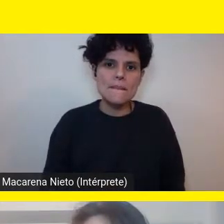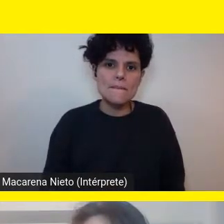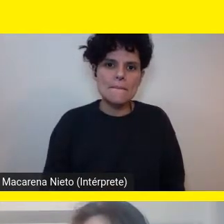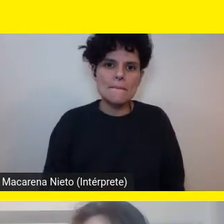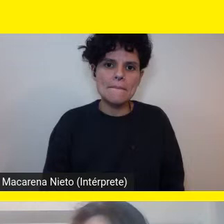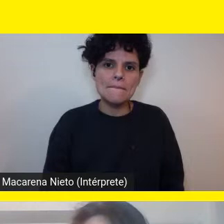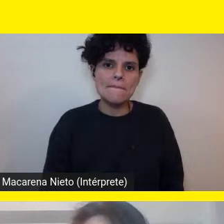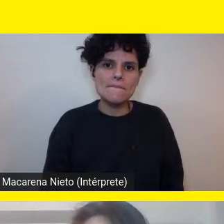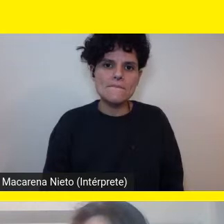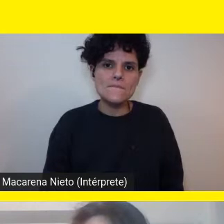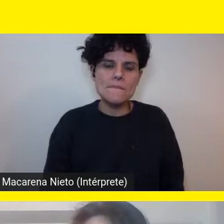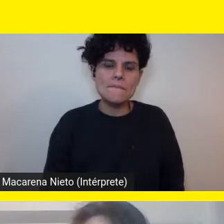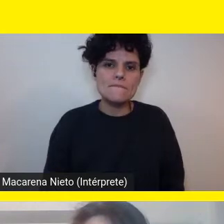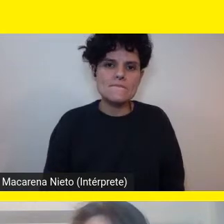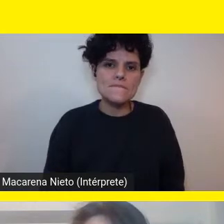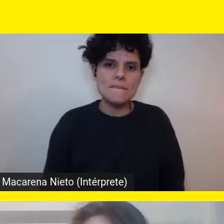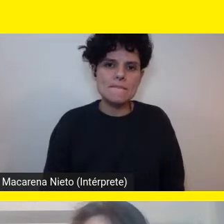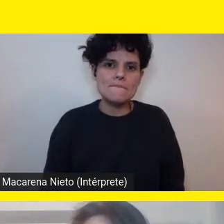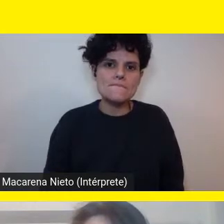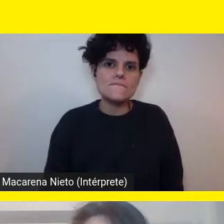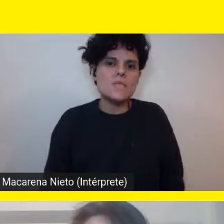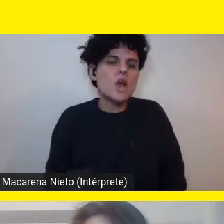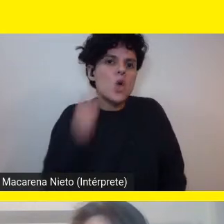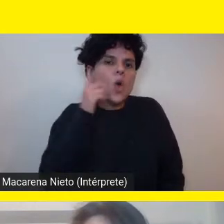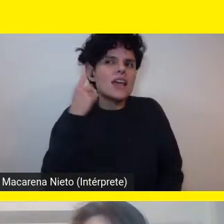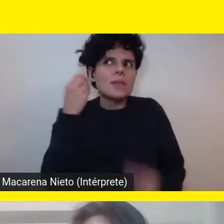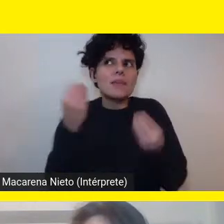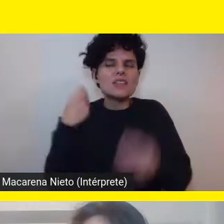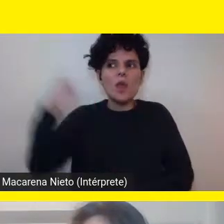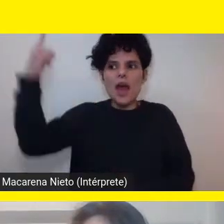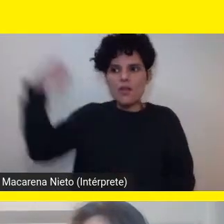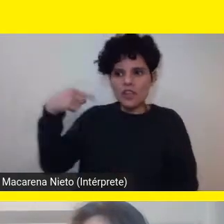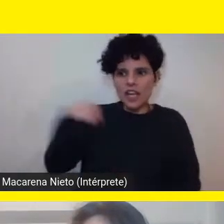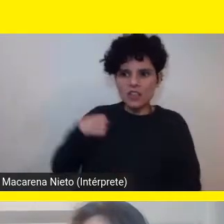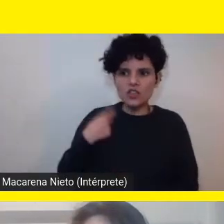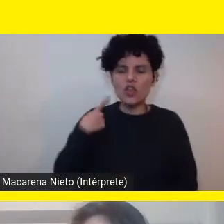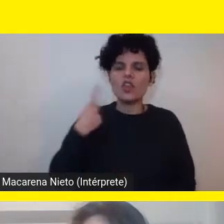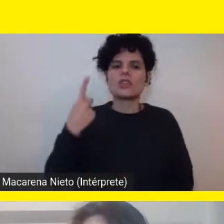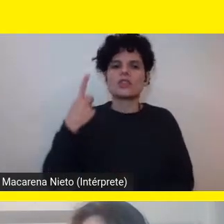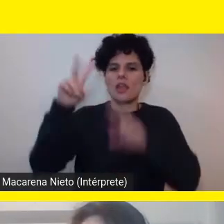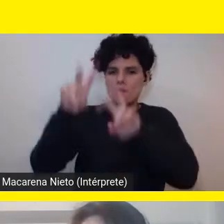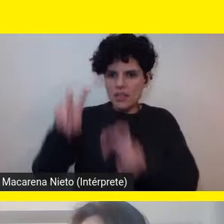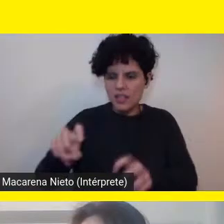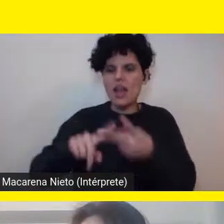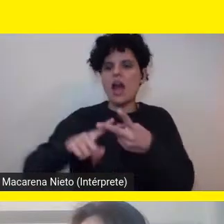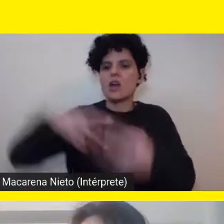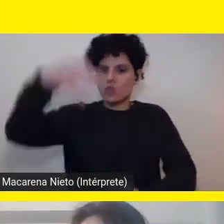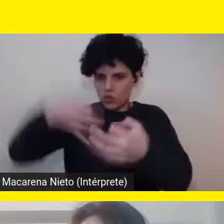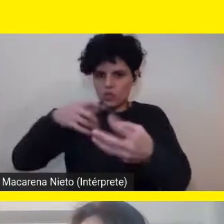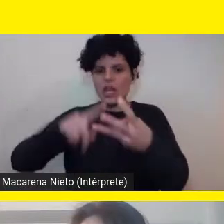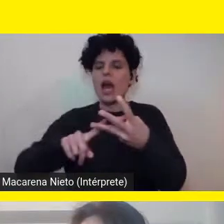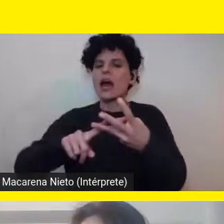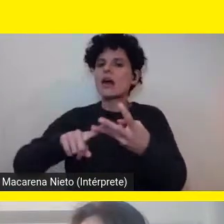y qué ha pasado con la obligación de investigar, juzgar y sancionar efectivamente esos crímenes?